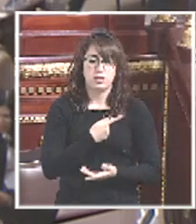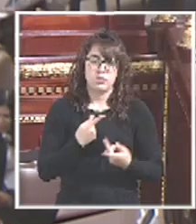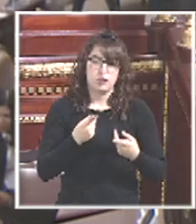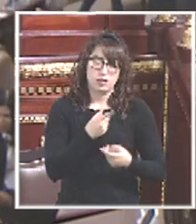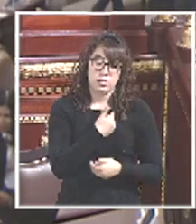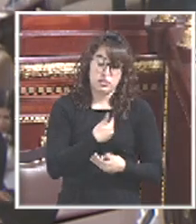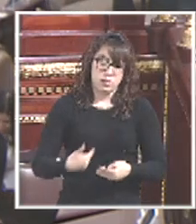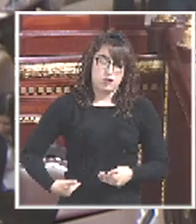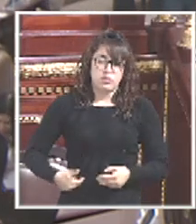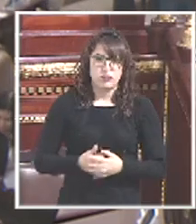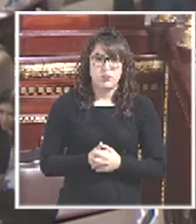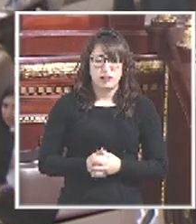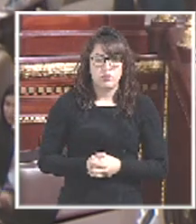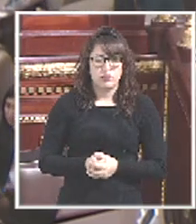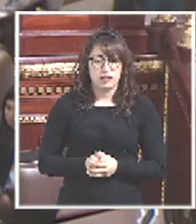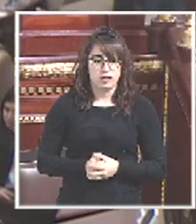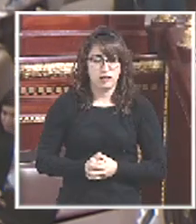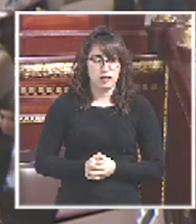Gracias, diputada.